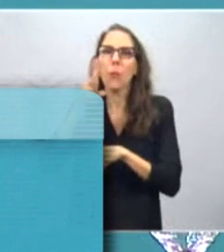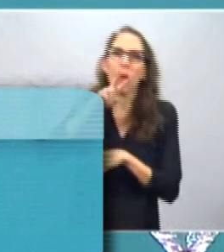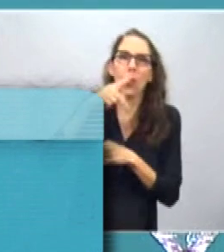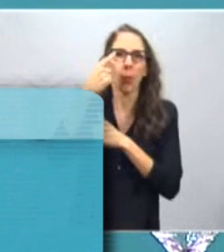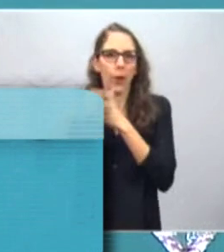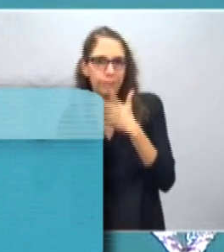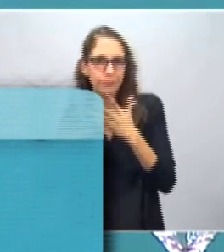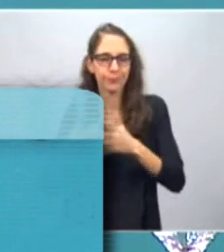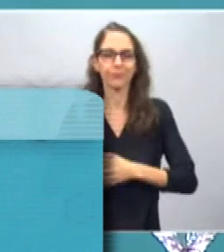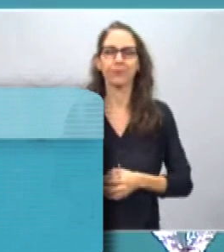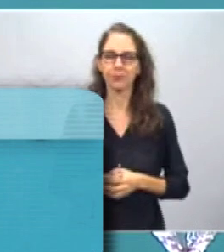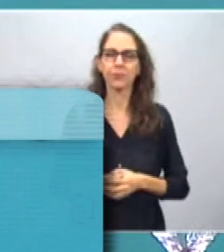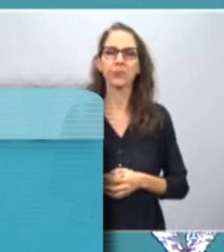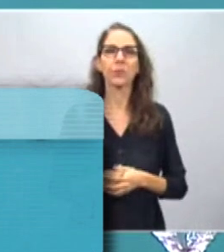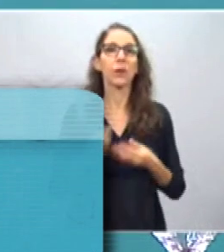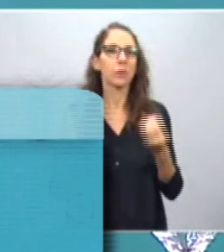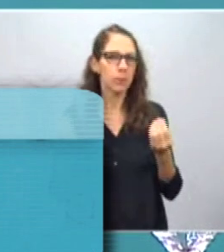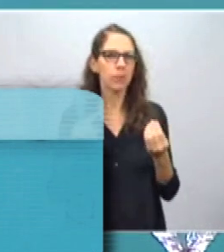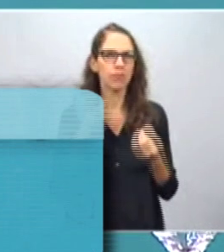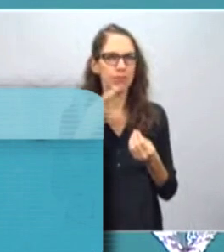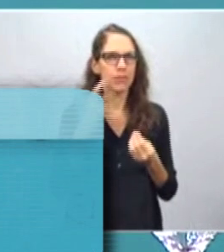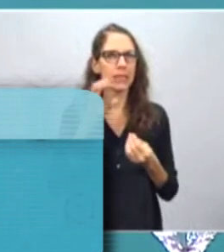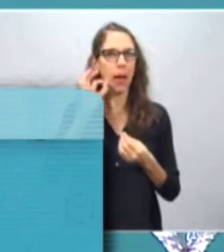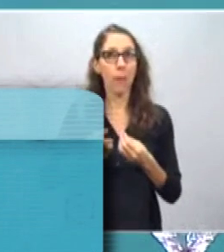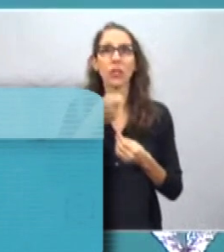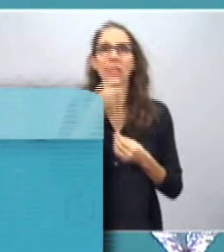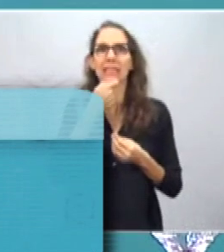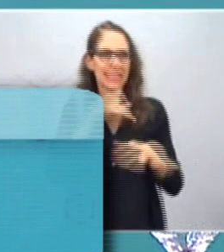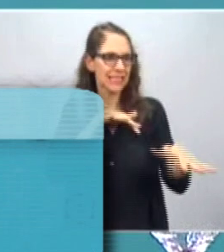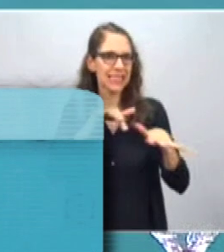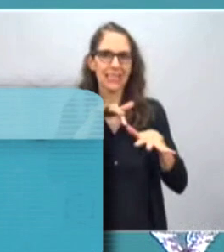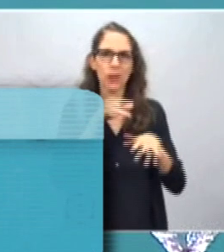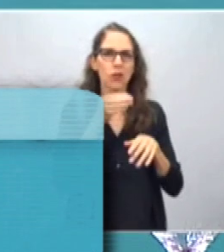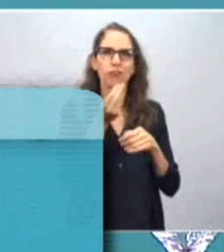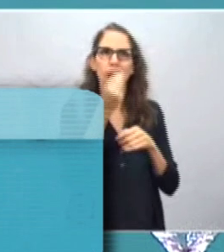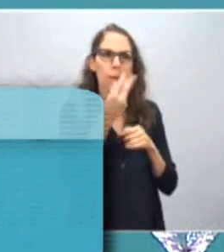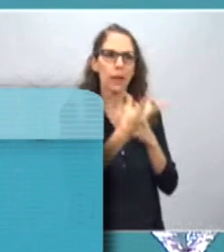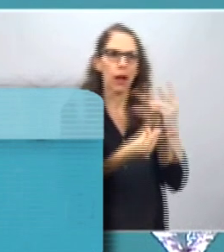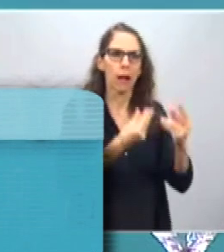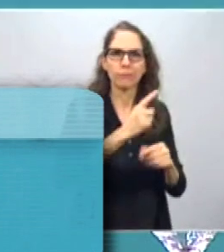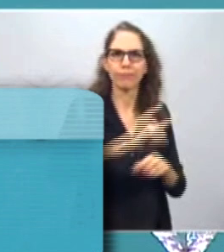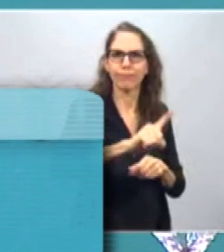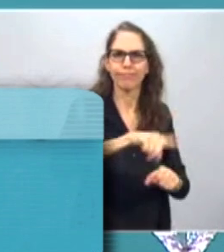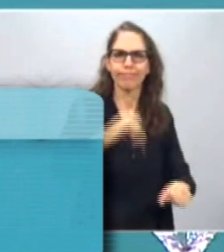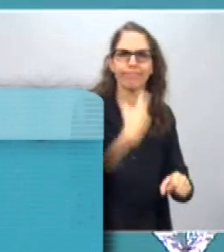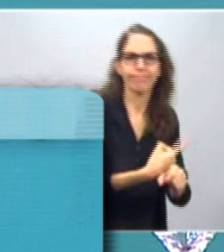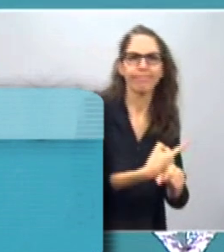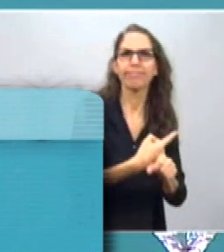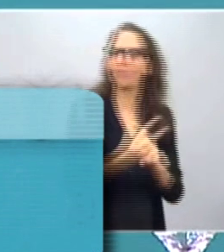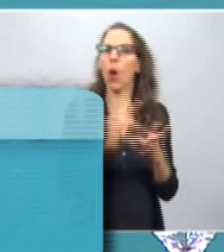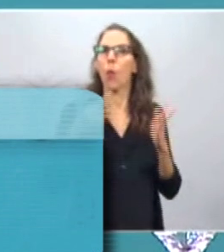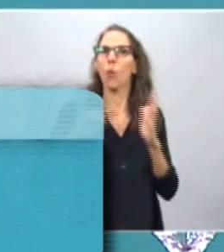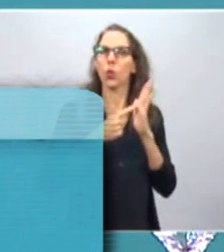sabiendo también que cuando las condiciones de acceso a la alimentación se deterioran, uno de los puntos más complicados